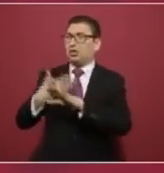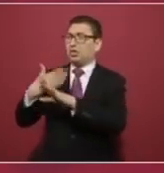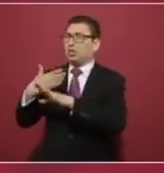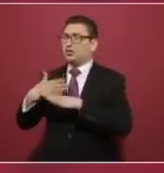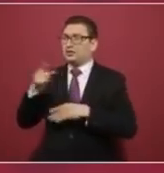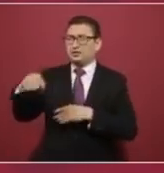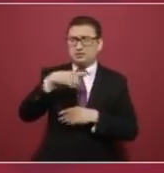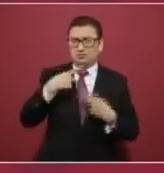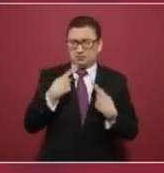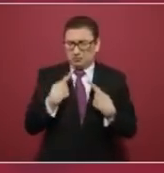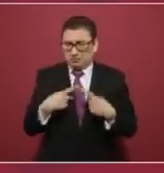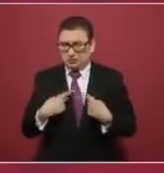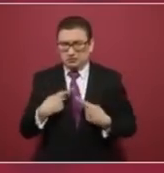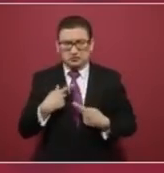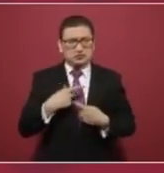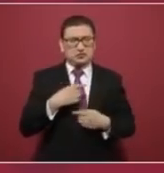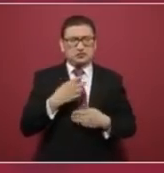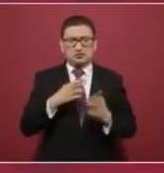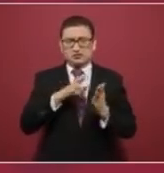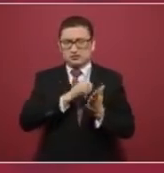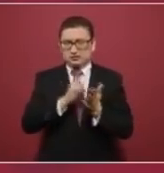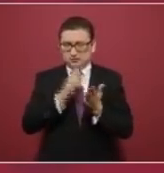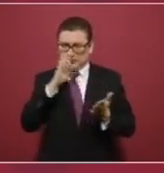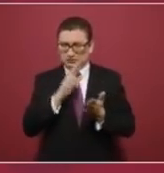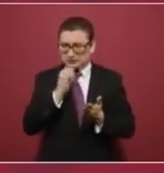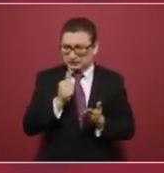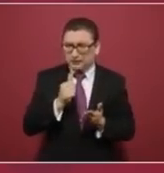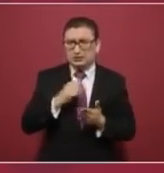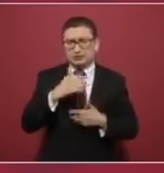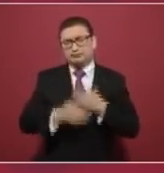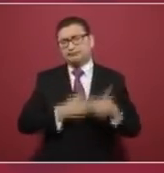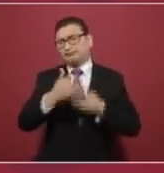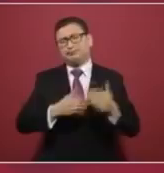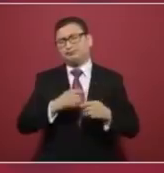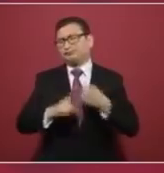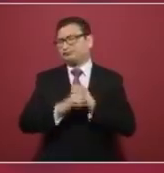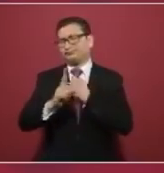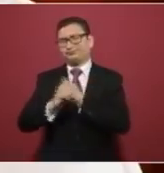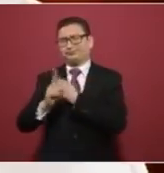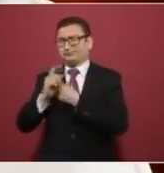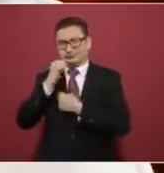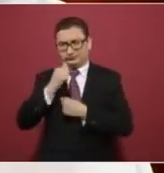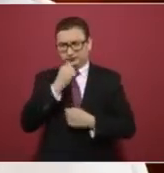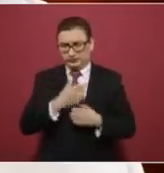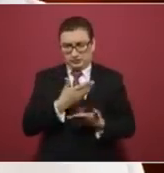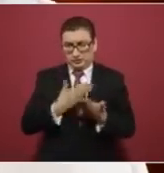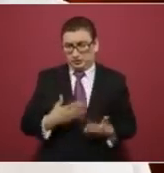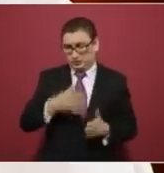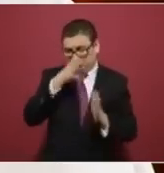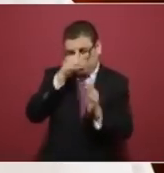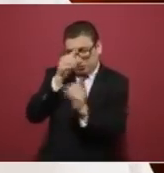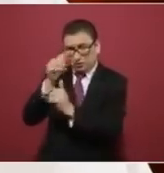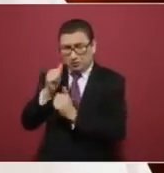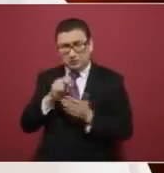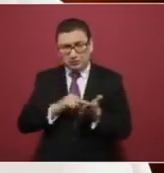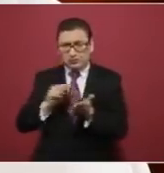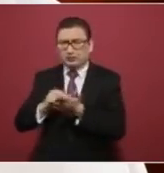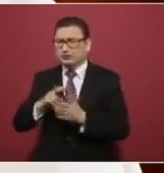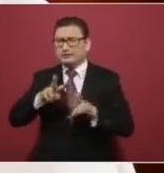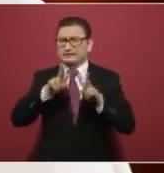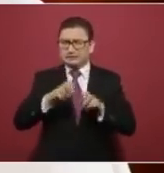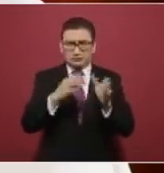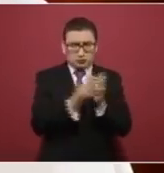es la creación y capacitación de la guardia nacional el acuerdo firmado hoy es amplio va más allá de la capacitación